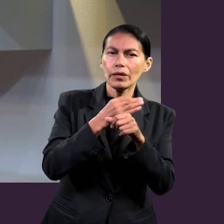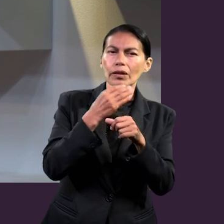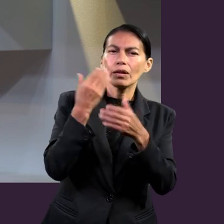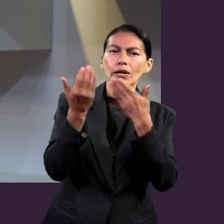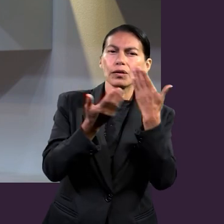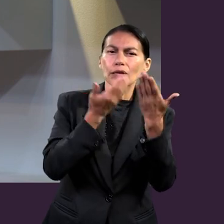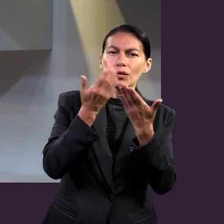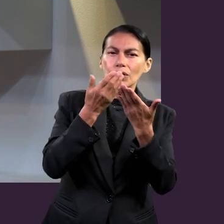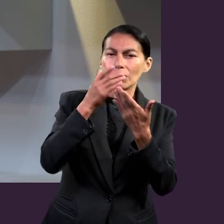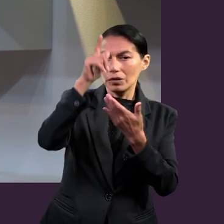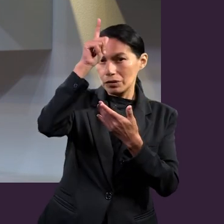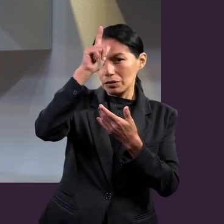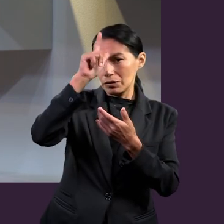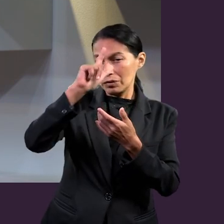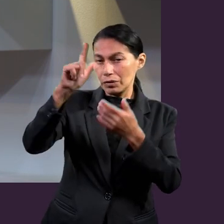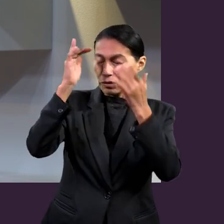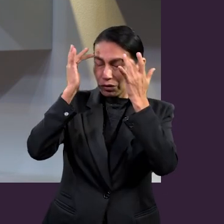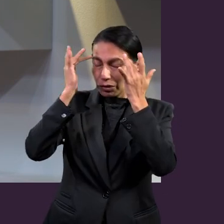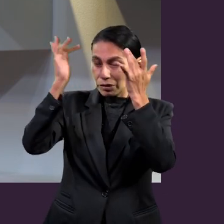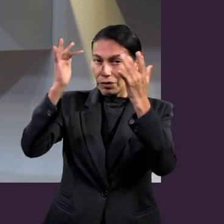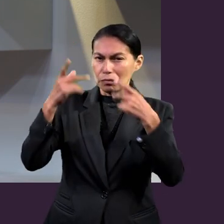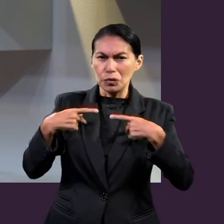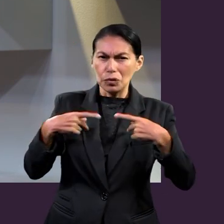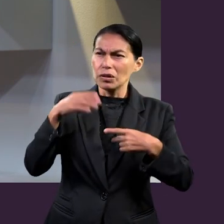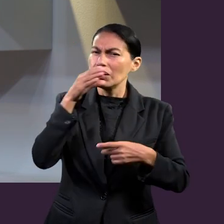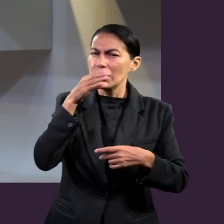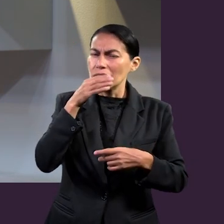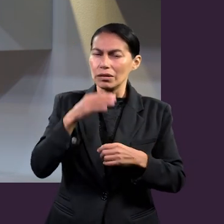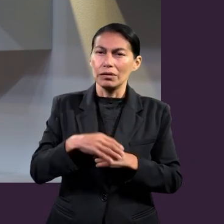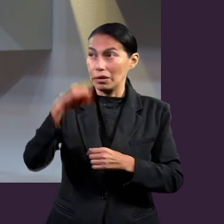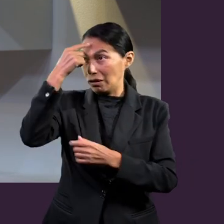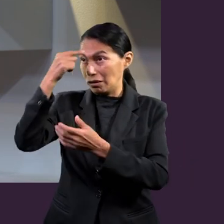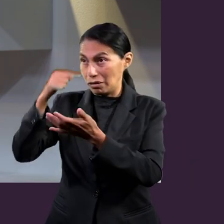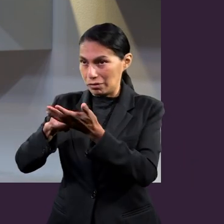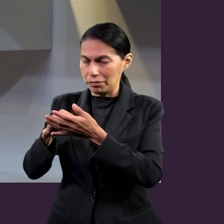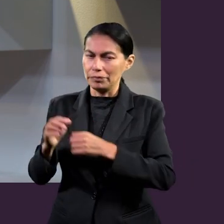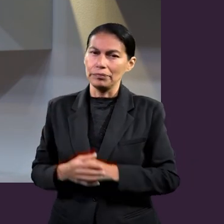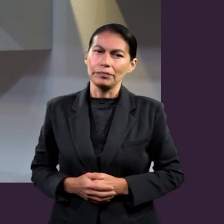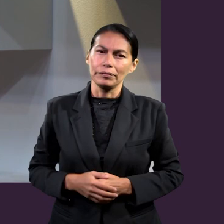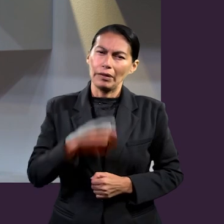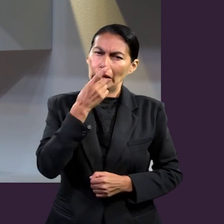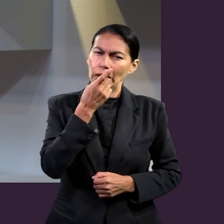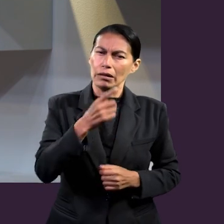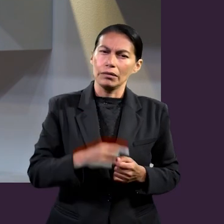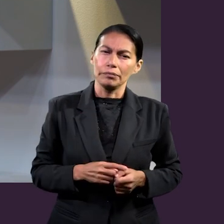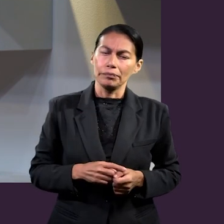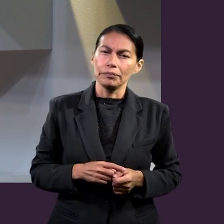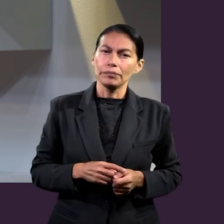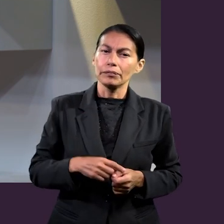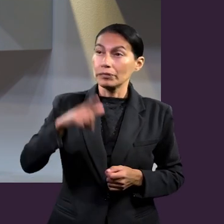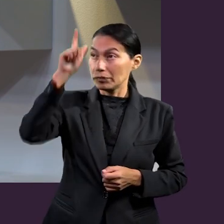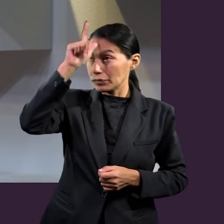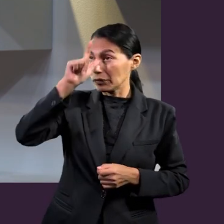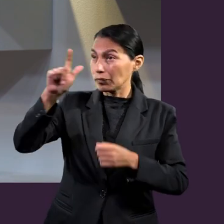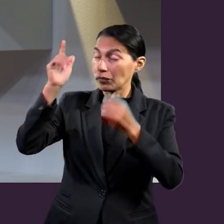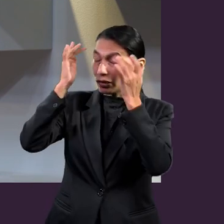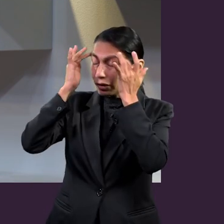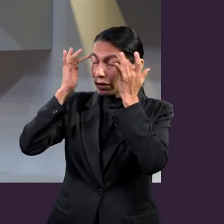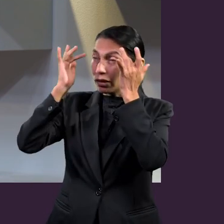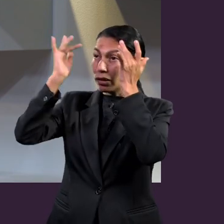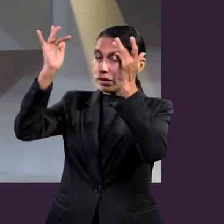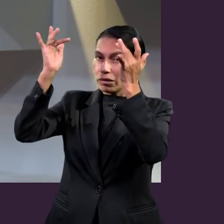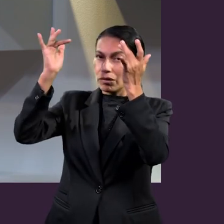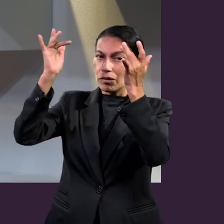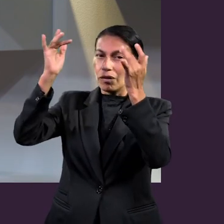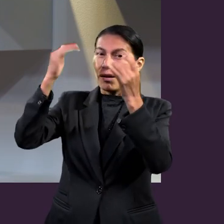sobre el estudio del Espíritu Santo en la vida del creyente. Dice el siguiente, El Espíritu Santo tiene